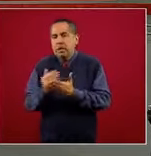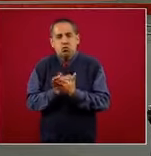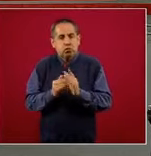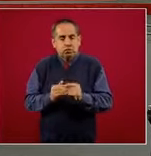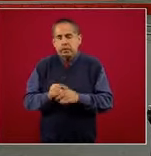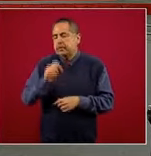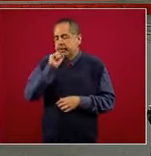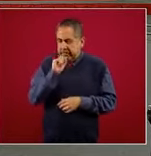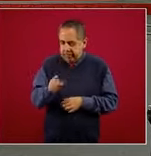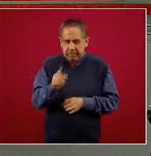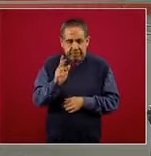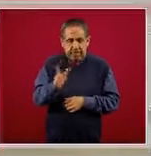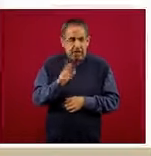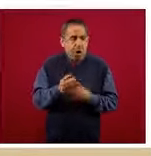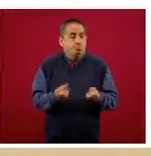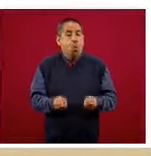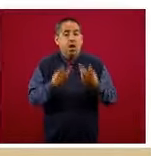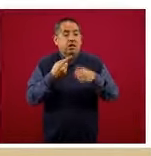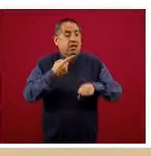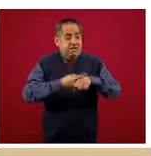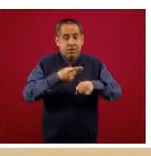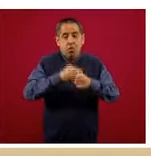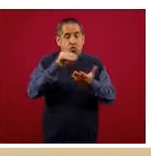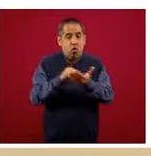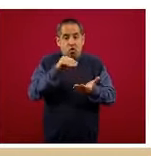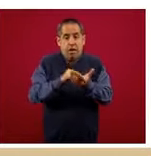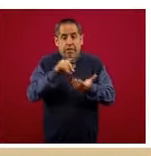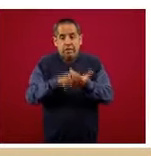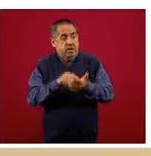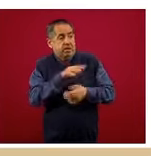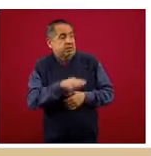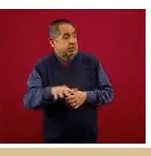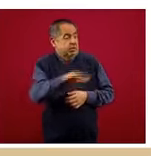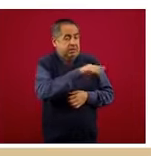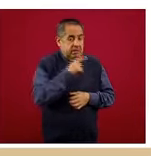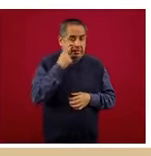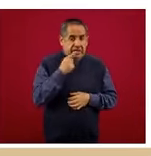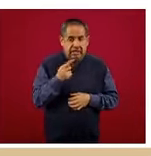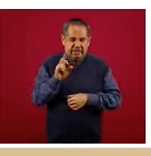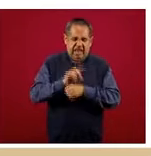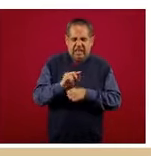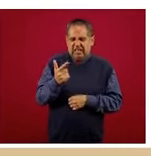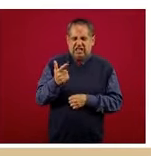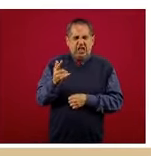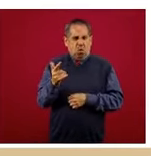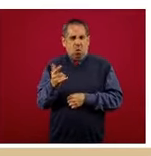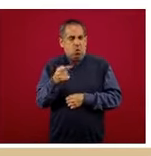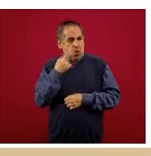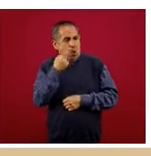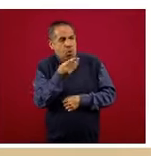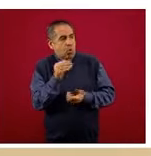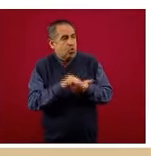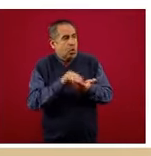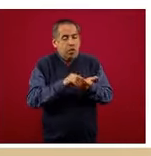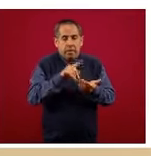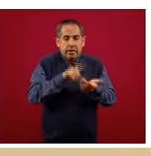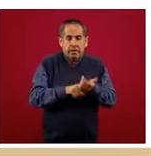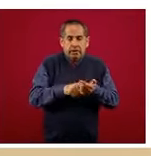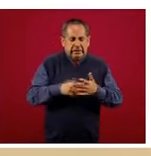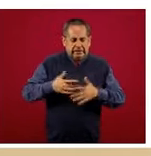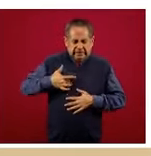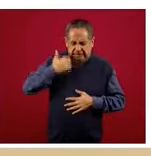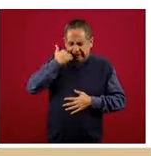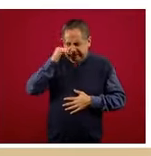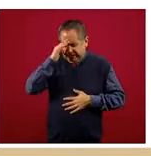dato de los casos activos que se encontrarían al momento del corte, o sea, el 7 de julio, que son los casos que iniciaron con